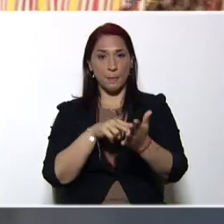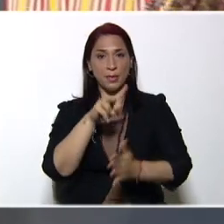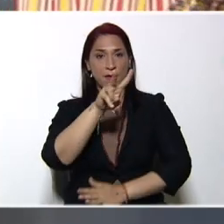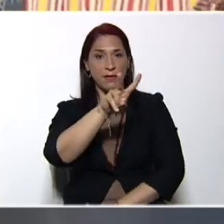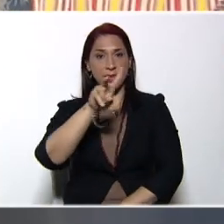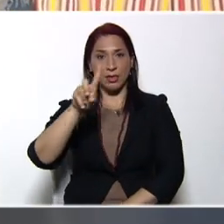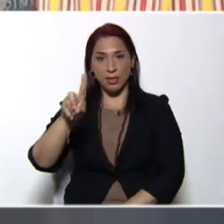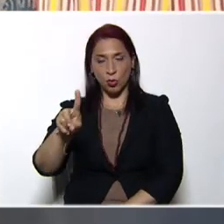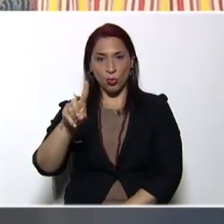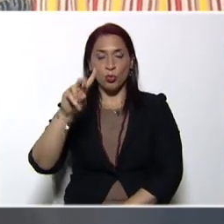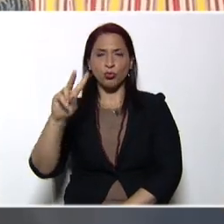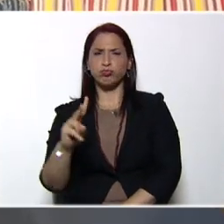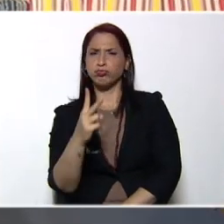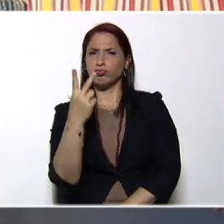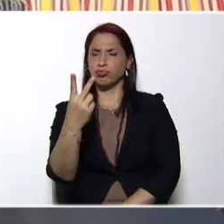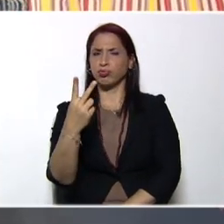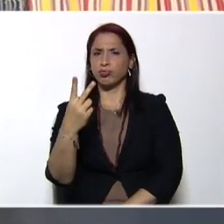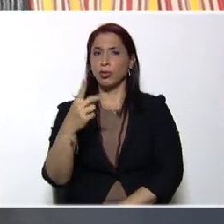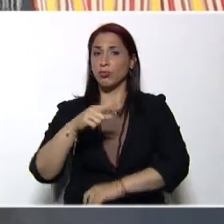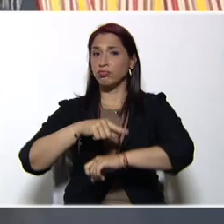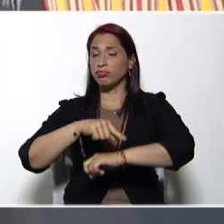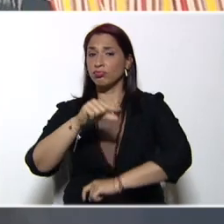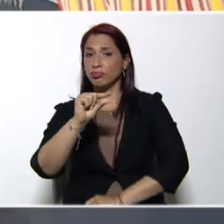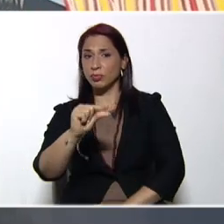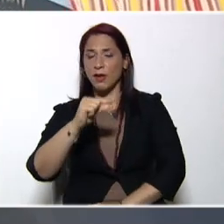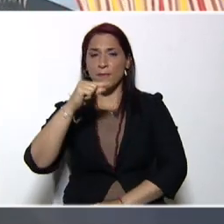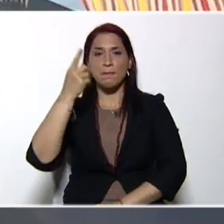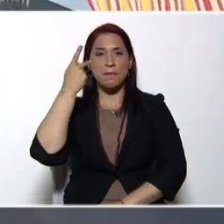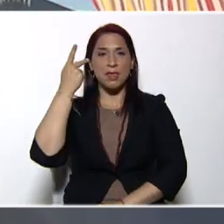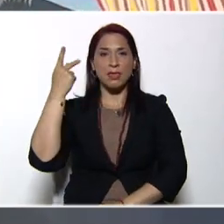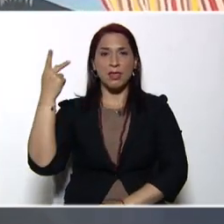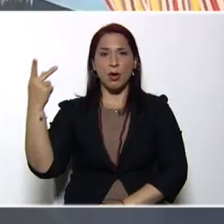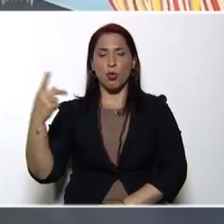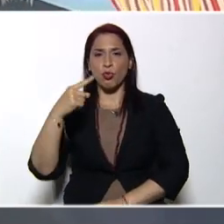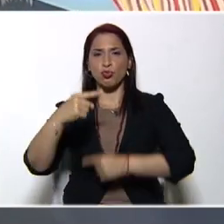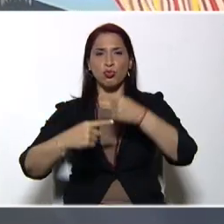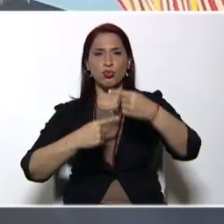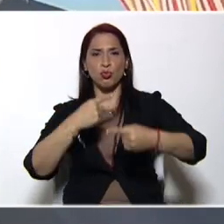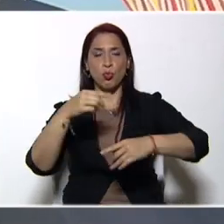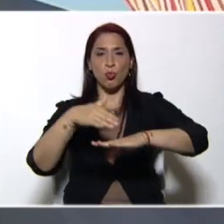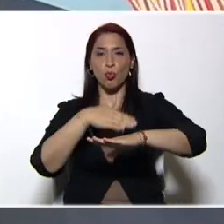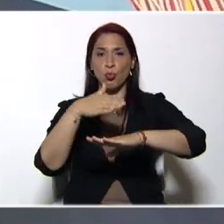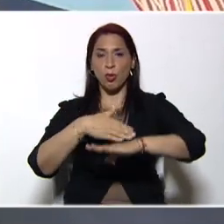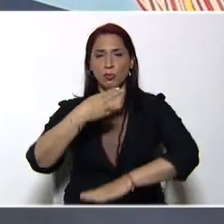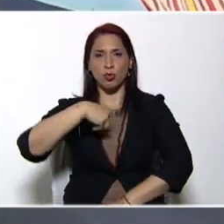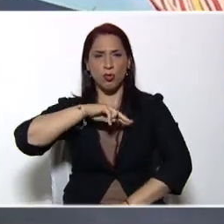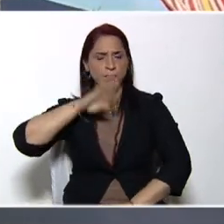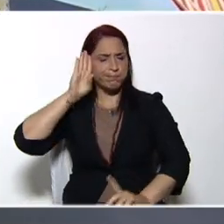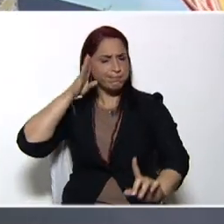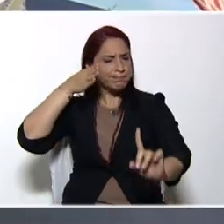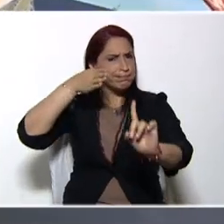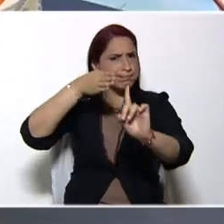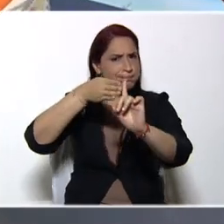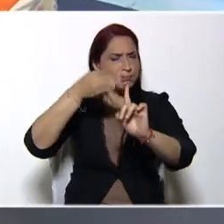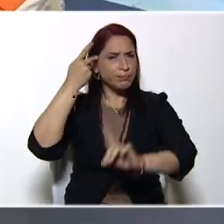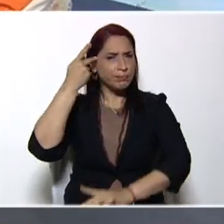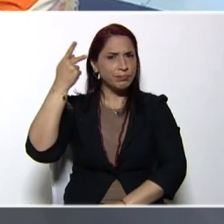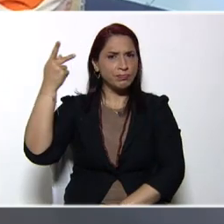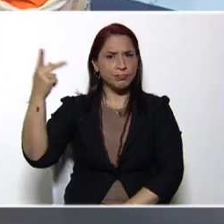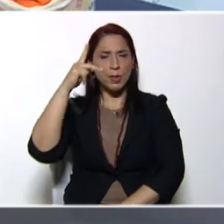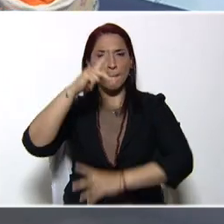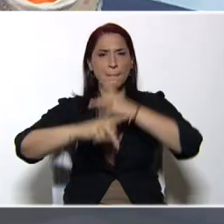2021, segundo momento pedagógico, y como todos los jueves, nos enfocaremos en la